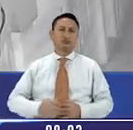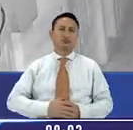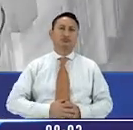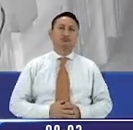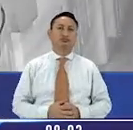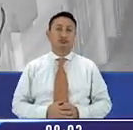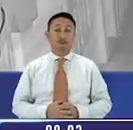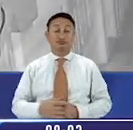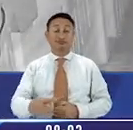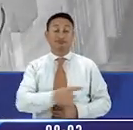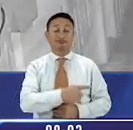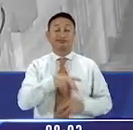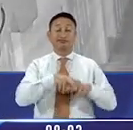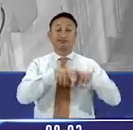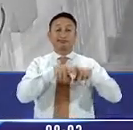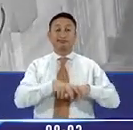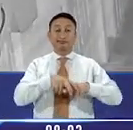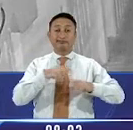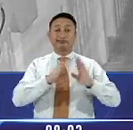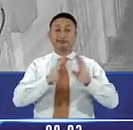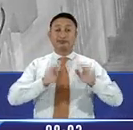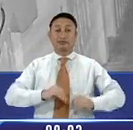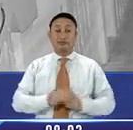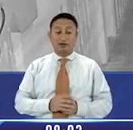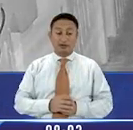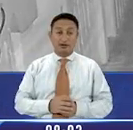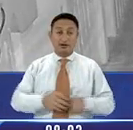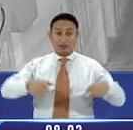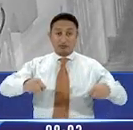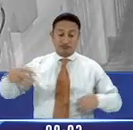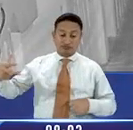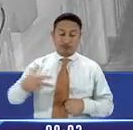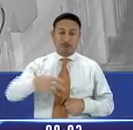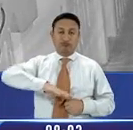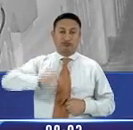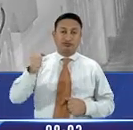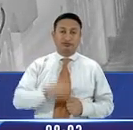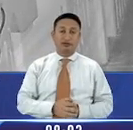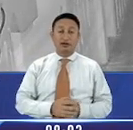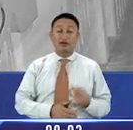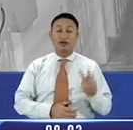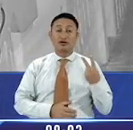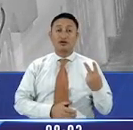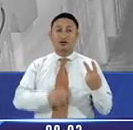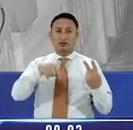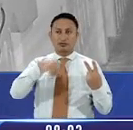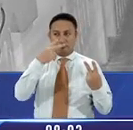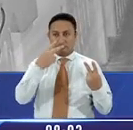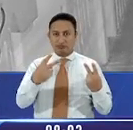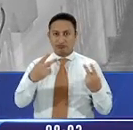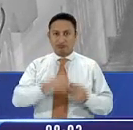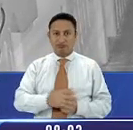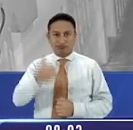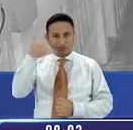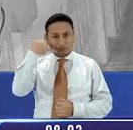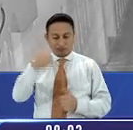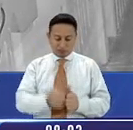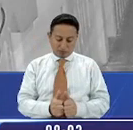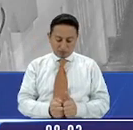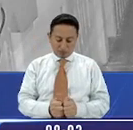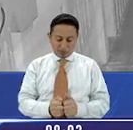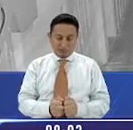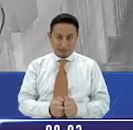A la vecina que estaba afuera de su casa le asaltaron en moto. Dos ocupantes que estaban pendientes de su teléfono celular.